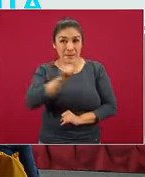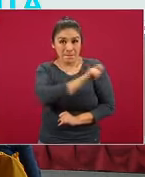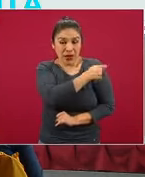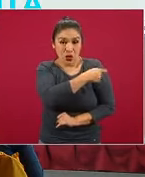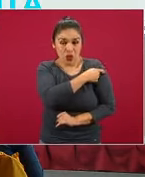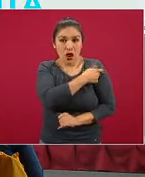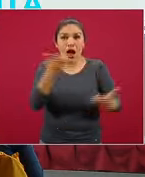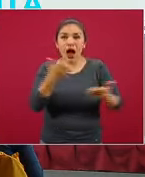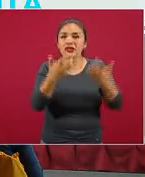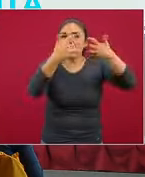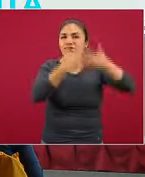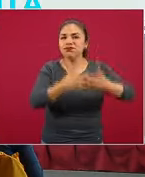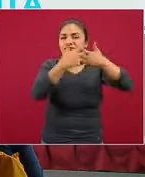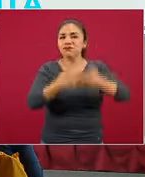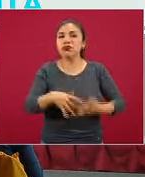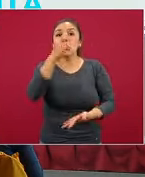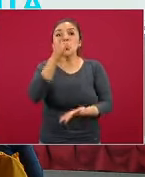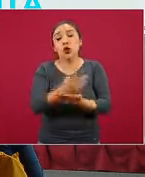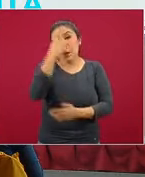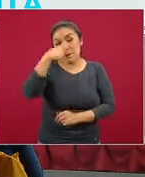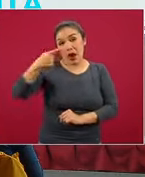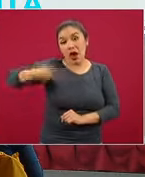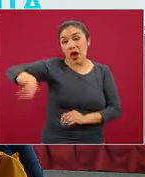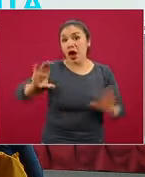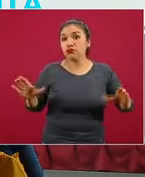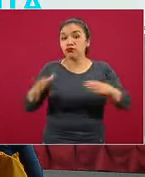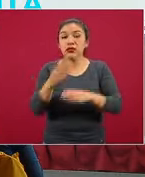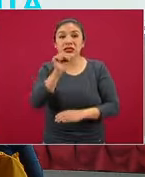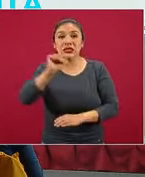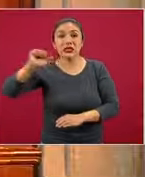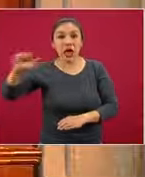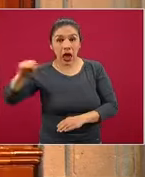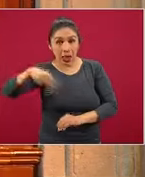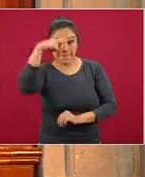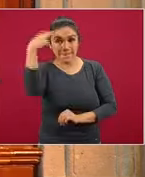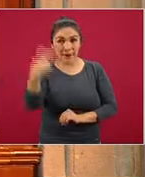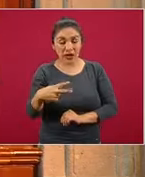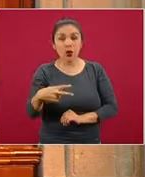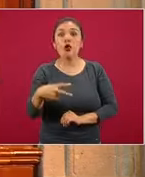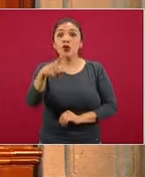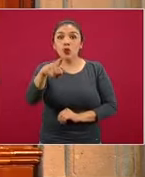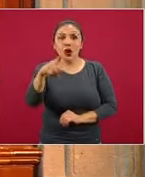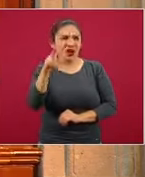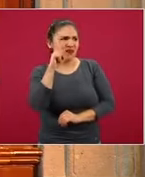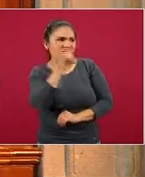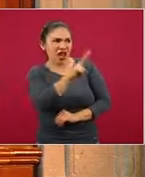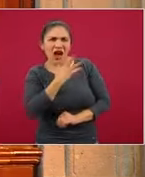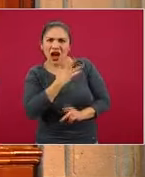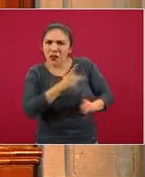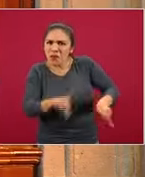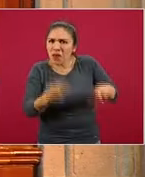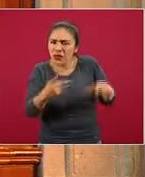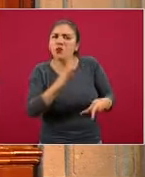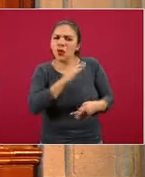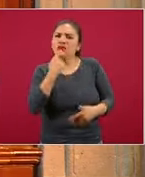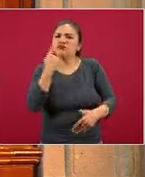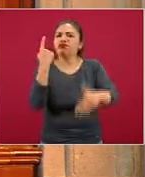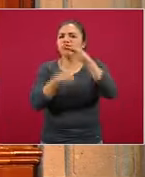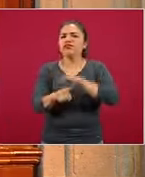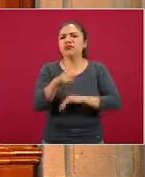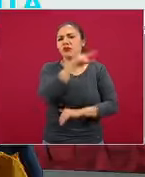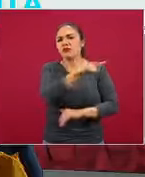que se produce solamente para el sector salud en México, usted puede denunciar a ese